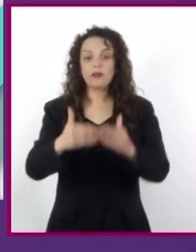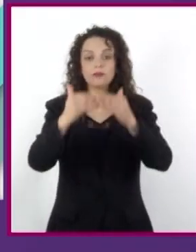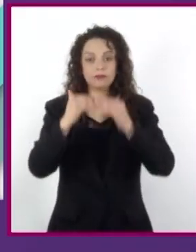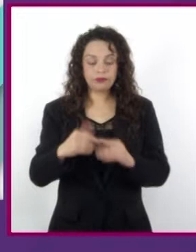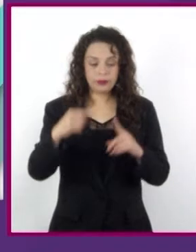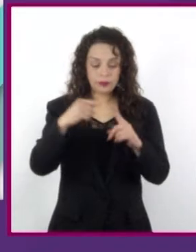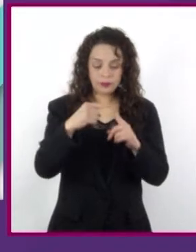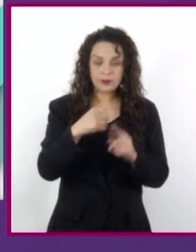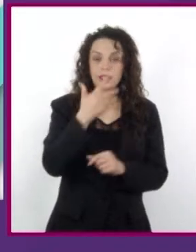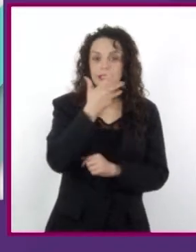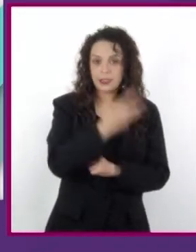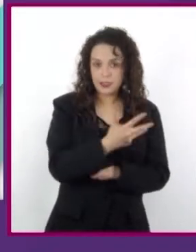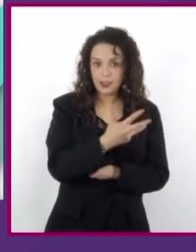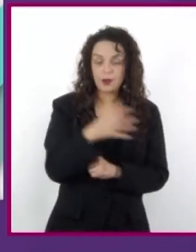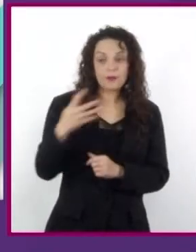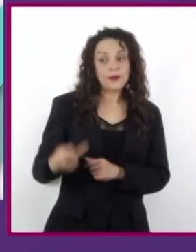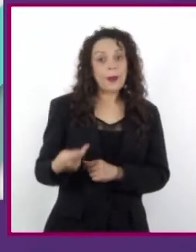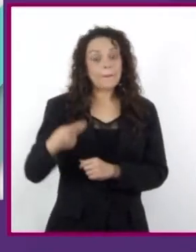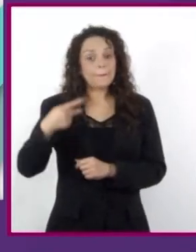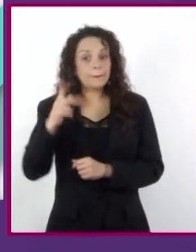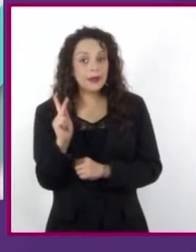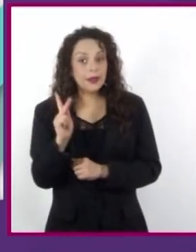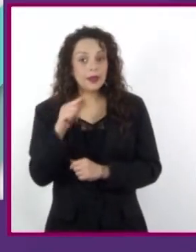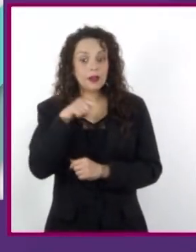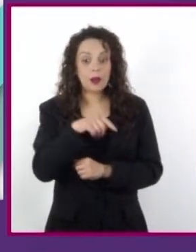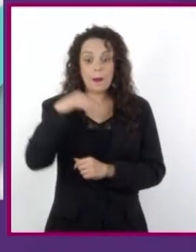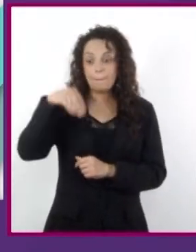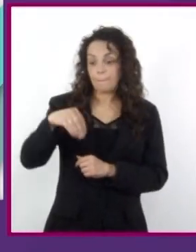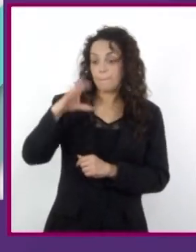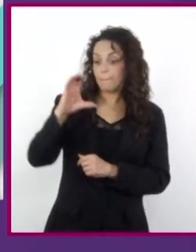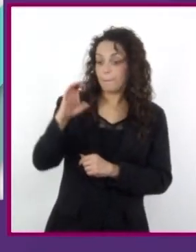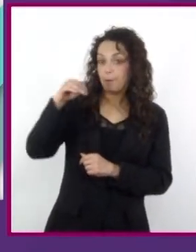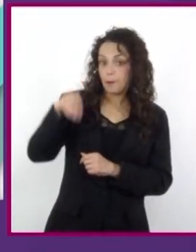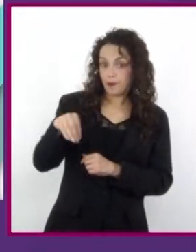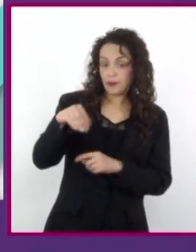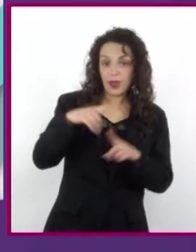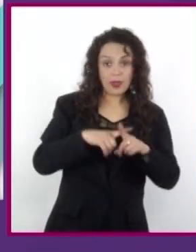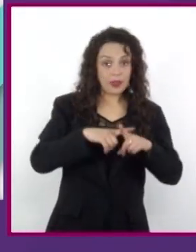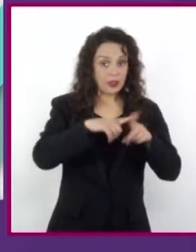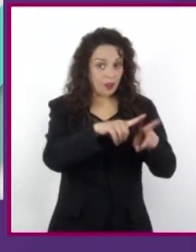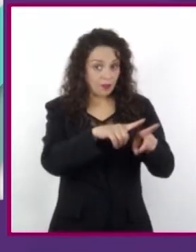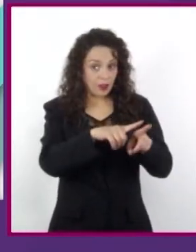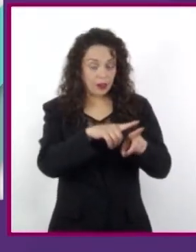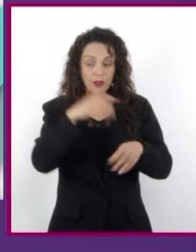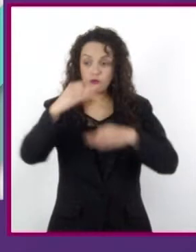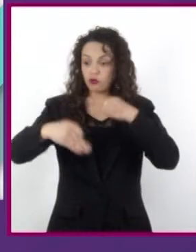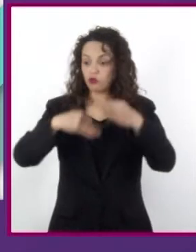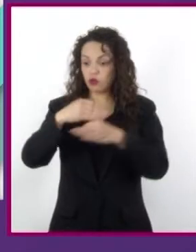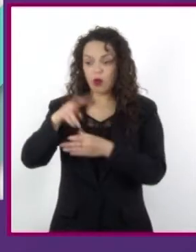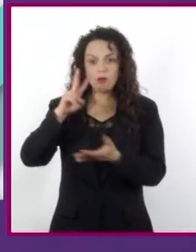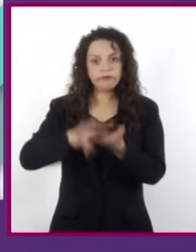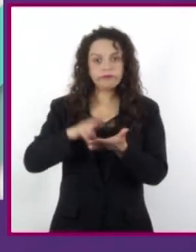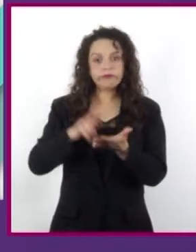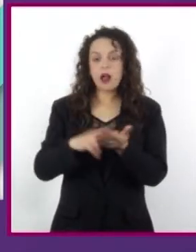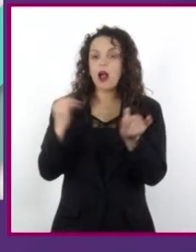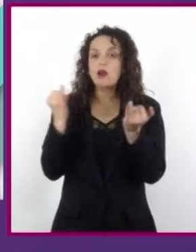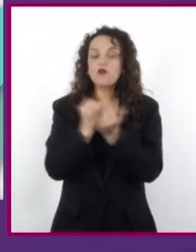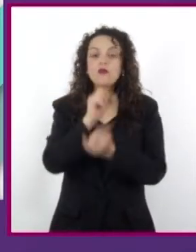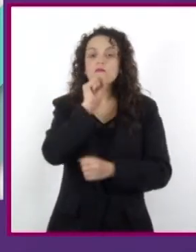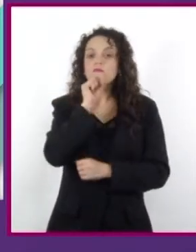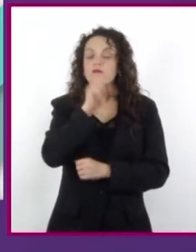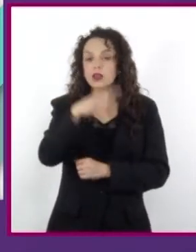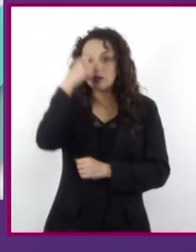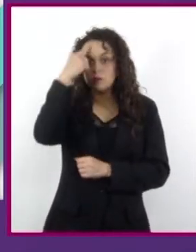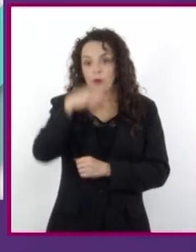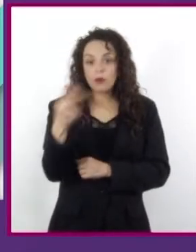sucesivamente. Pero, a diferencia del mínimo común múltiplo, todos los valores deben tener lo mismo para